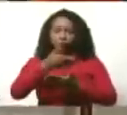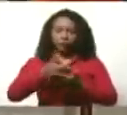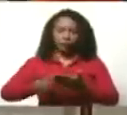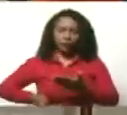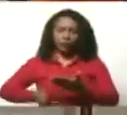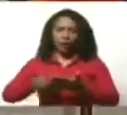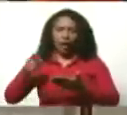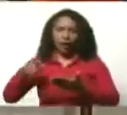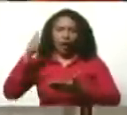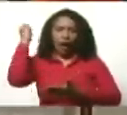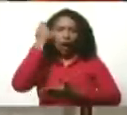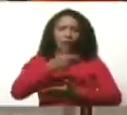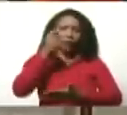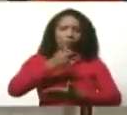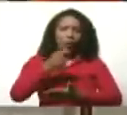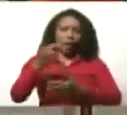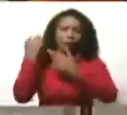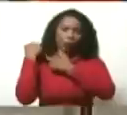el tribunal de la causa.